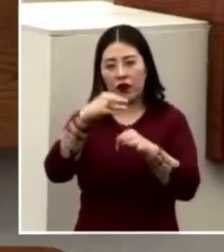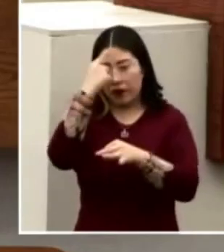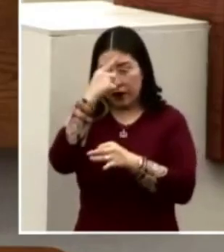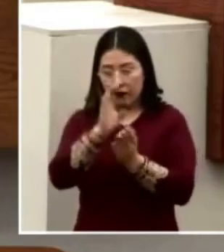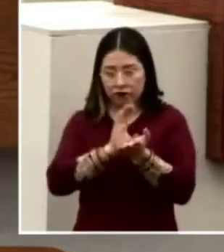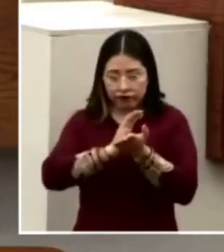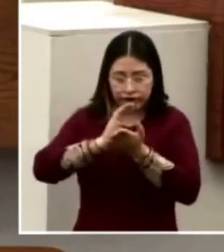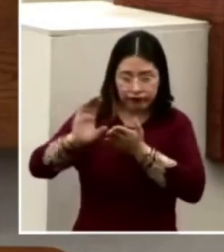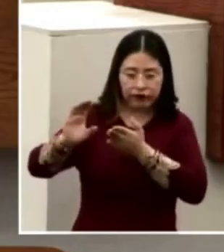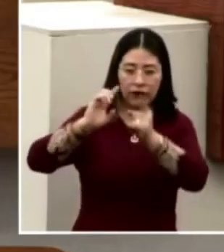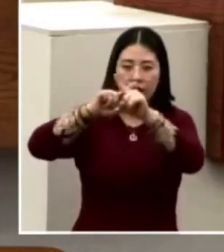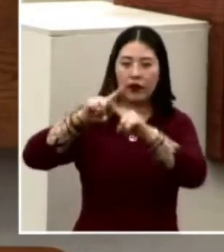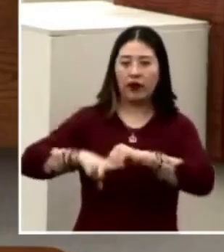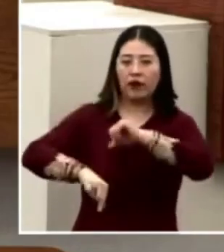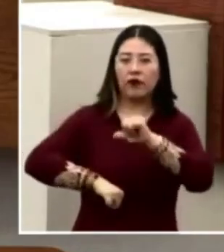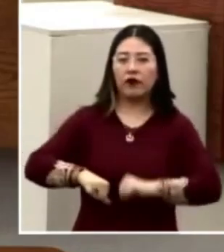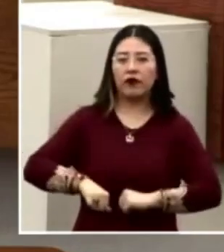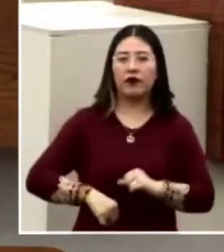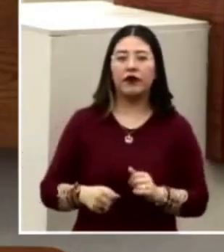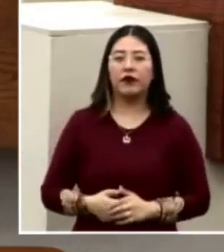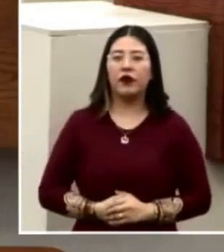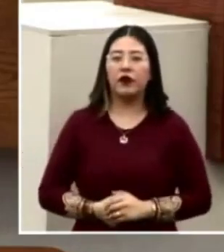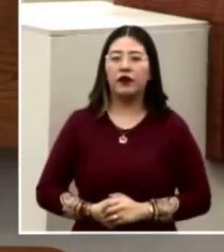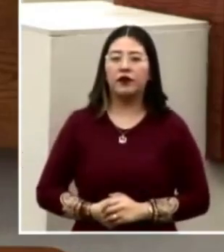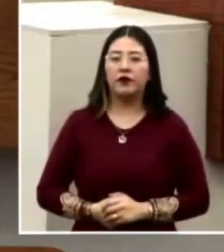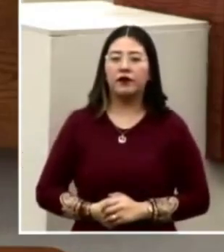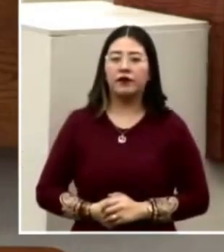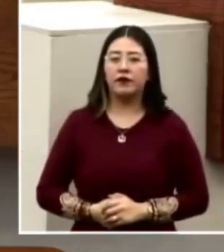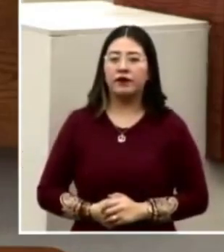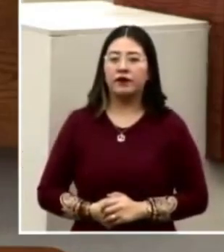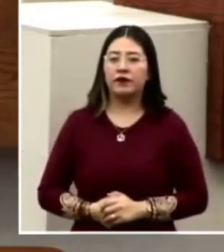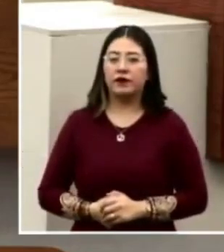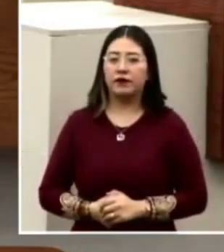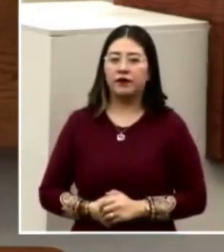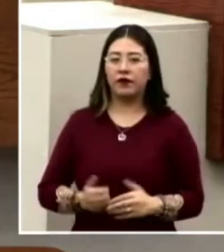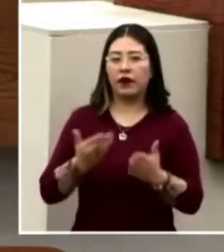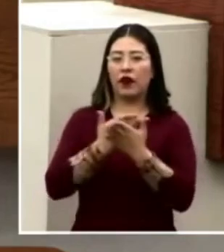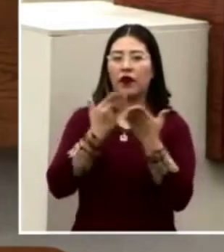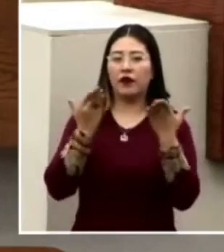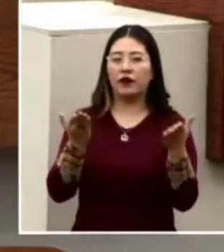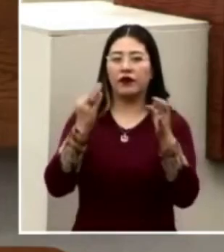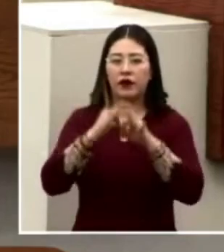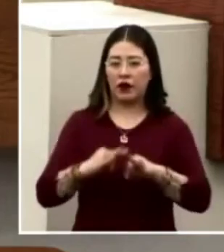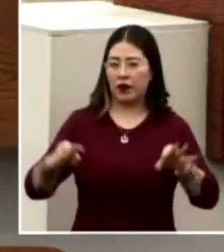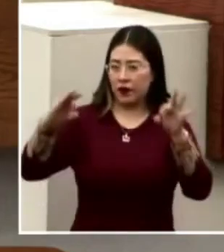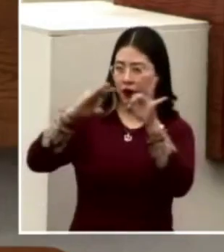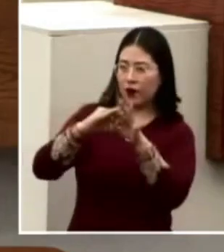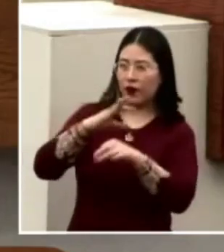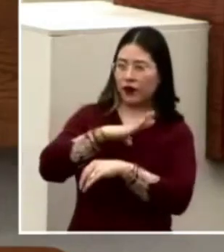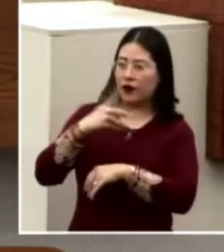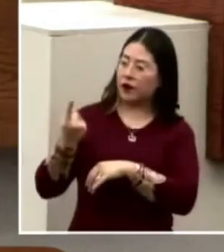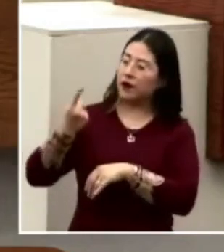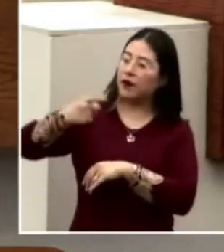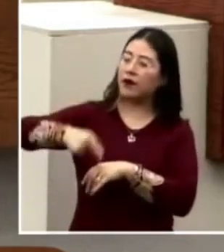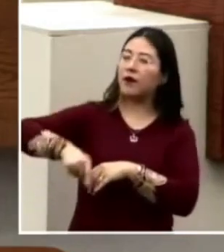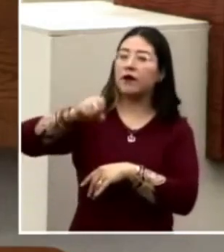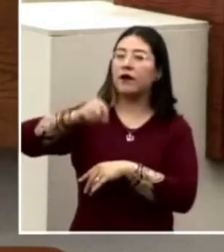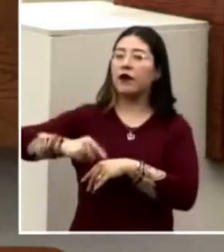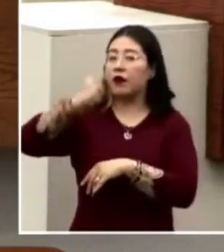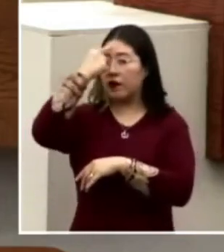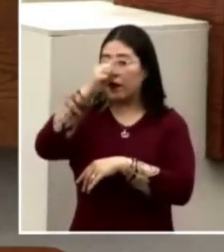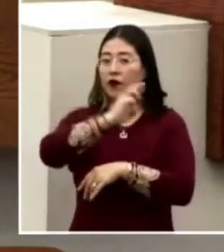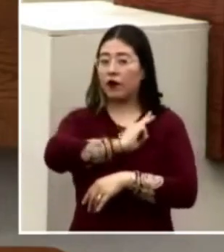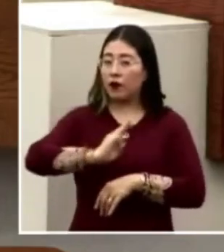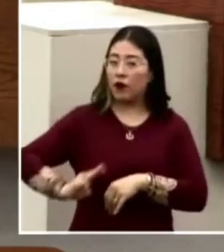la operatividad. Ahora se impone ya la obligación constitucional de que